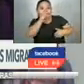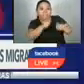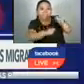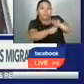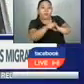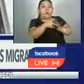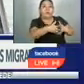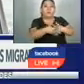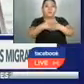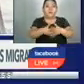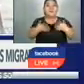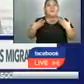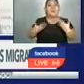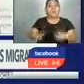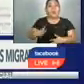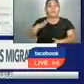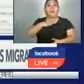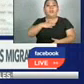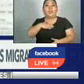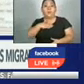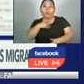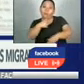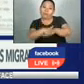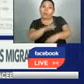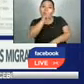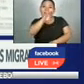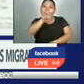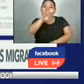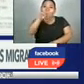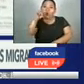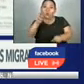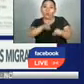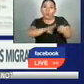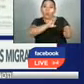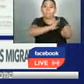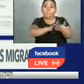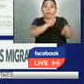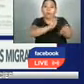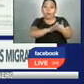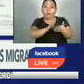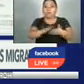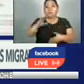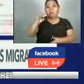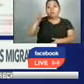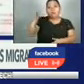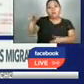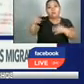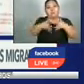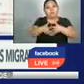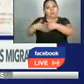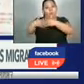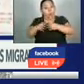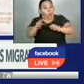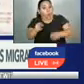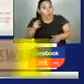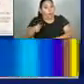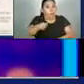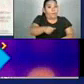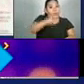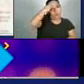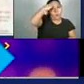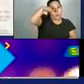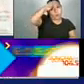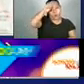Unidos brindamos patrocinadores Diez mil dólares por persona pagados a través de Estados Unidos o en efectivo en Cuba